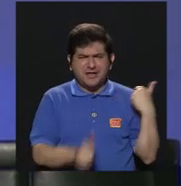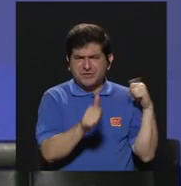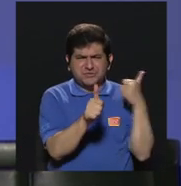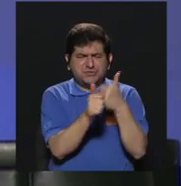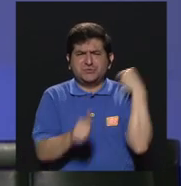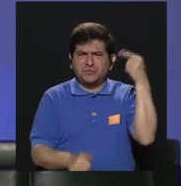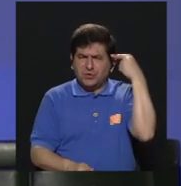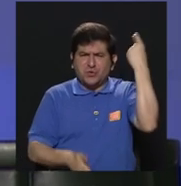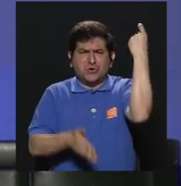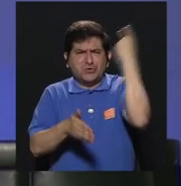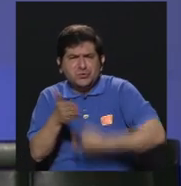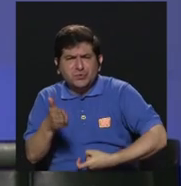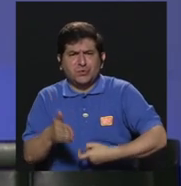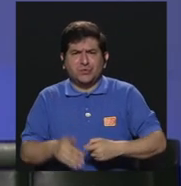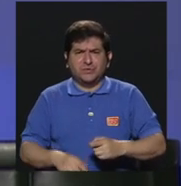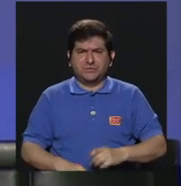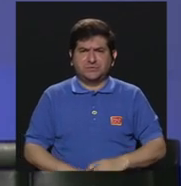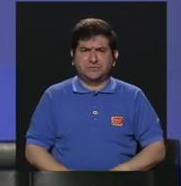las dictaduras,